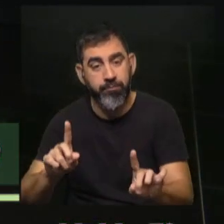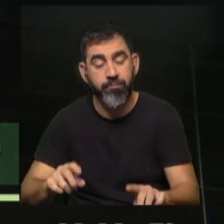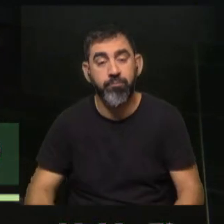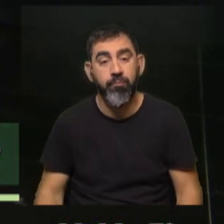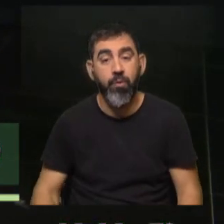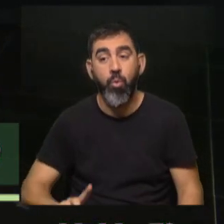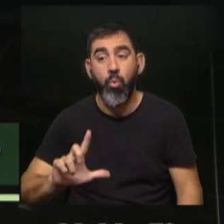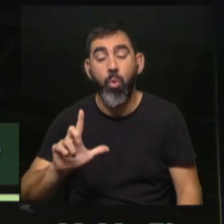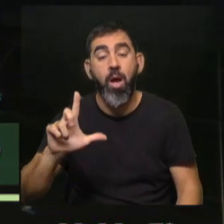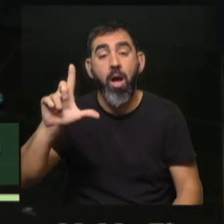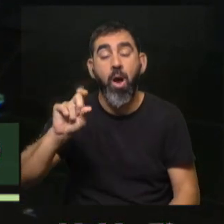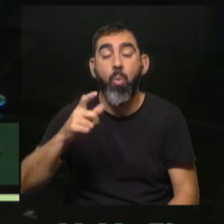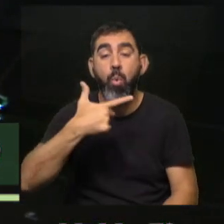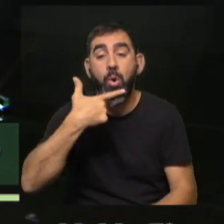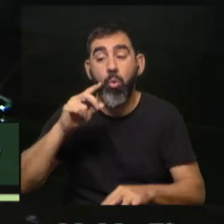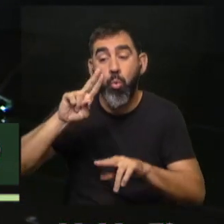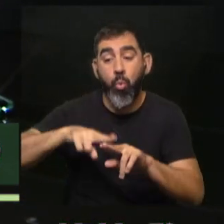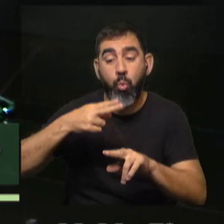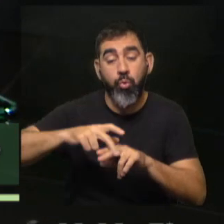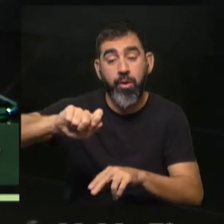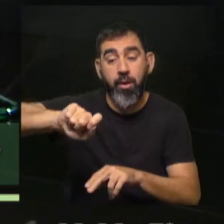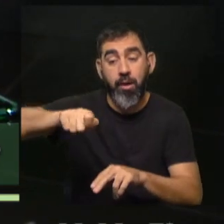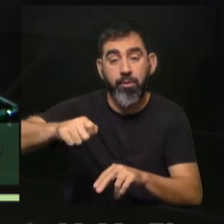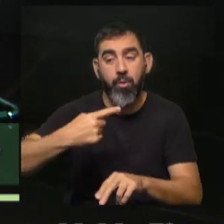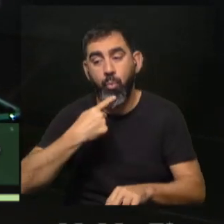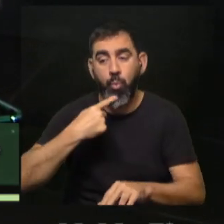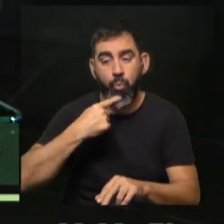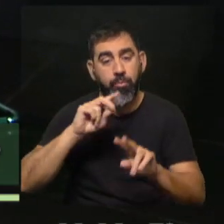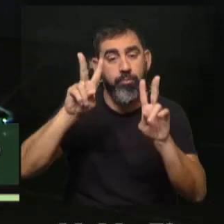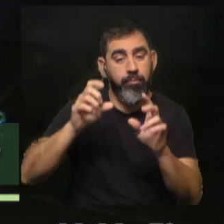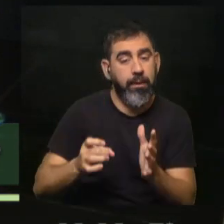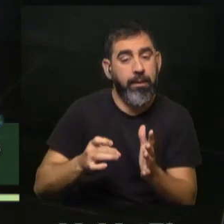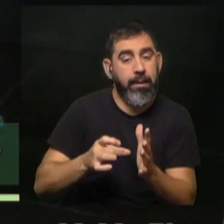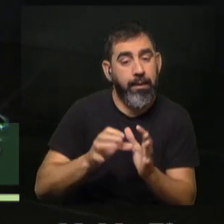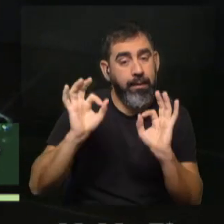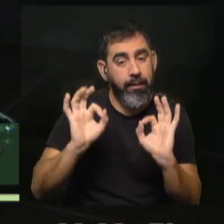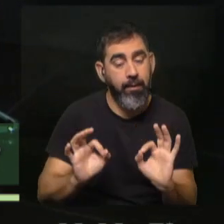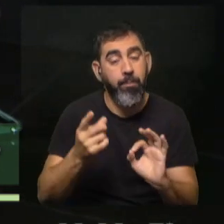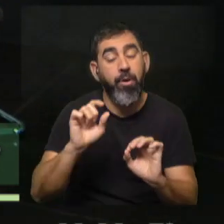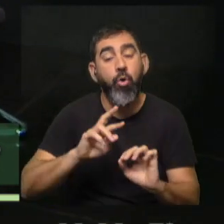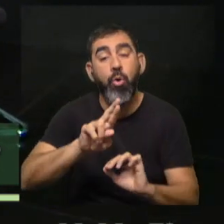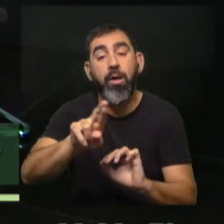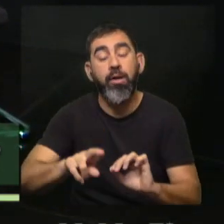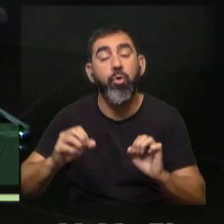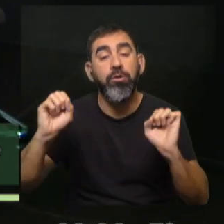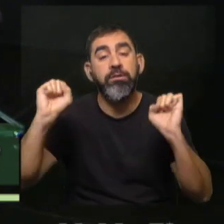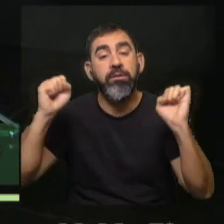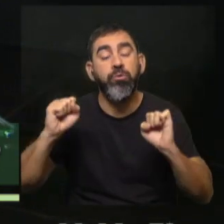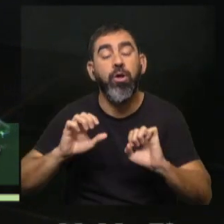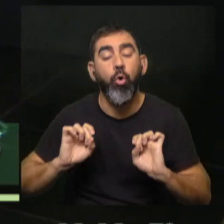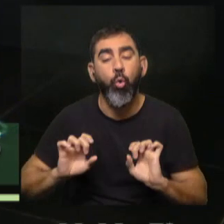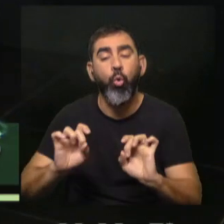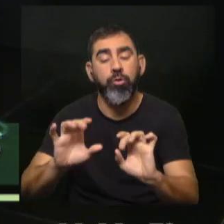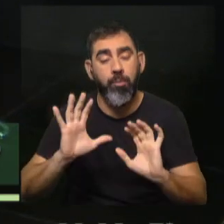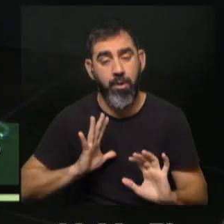dulce hora de vuelta en la canilla con dudas sobre otros aspectos de su calidad pero el río Santa Lucía sigue contaminado